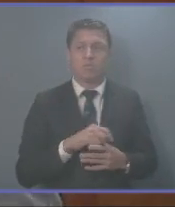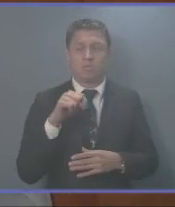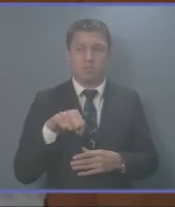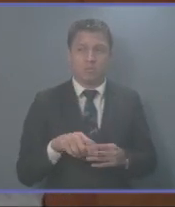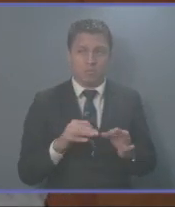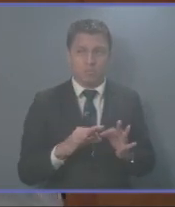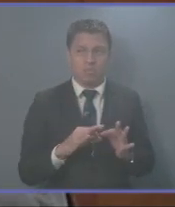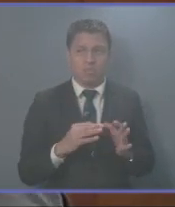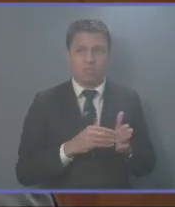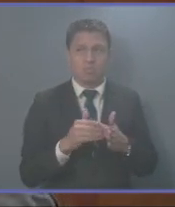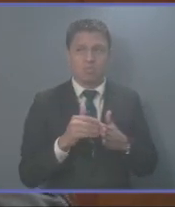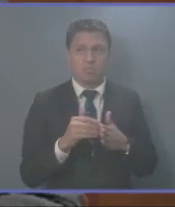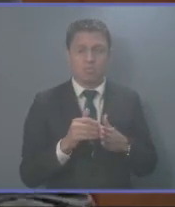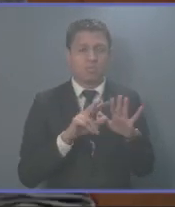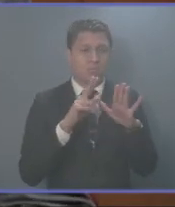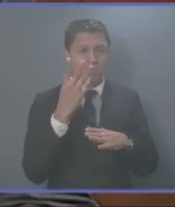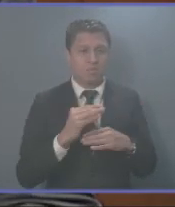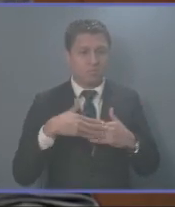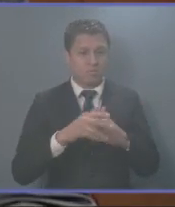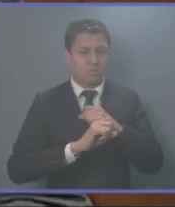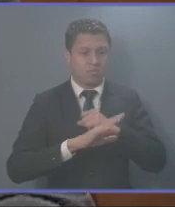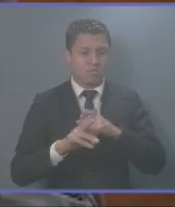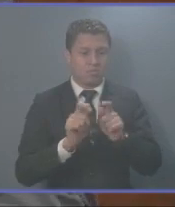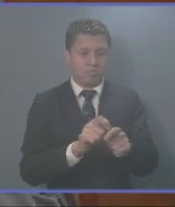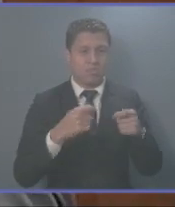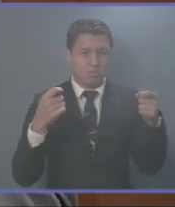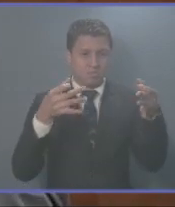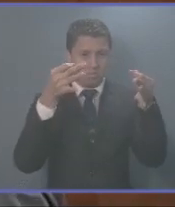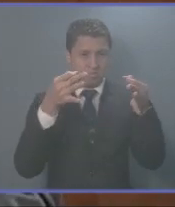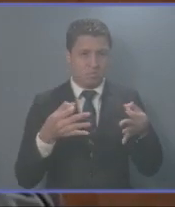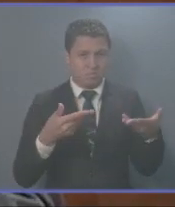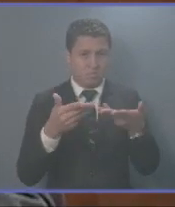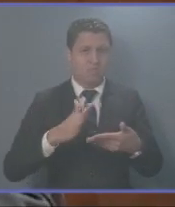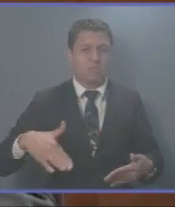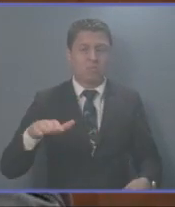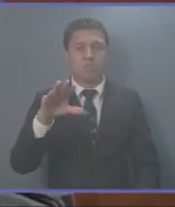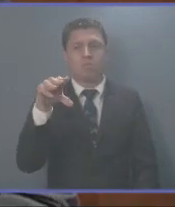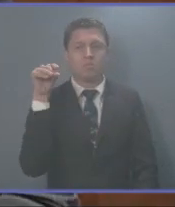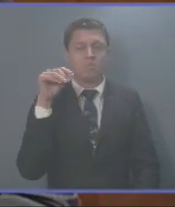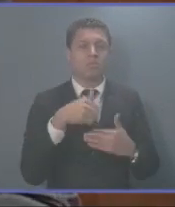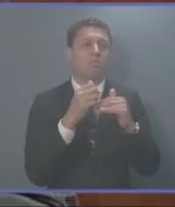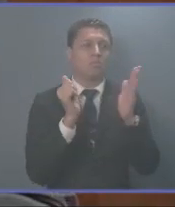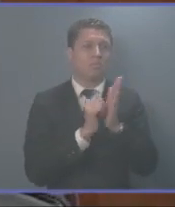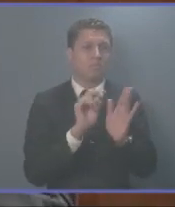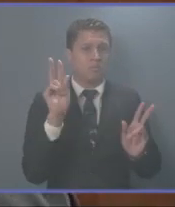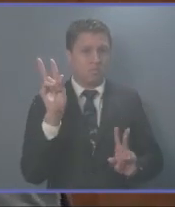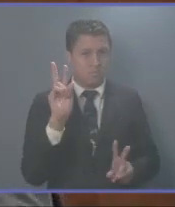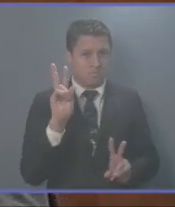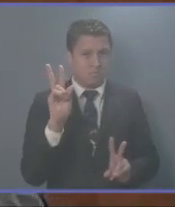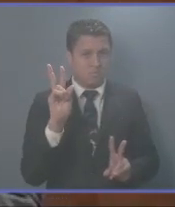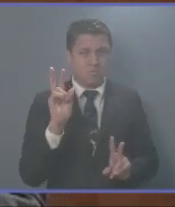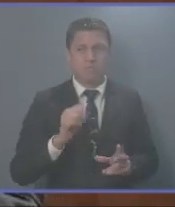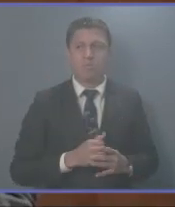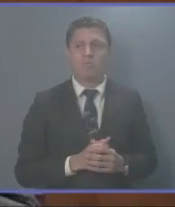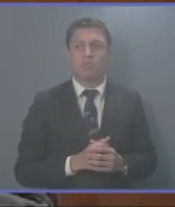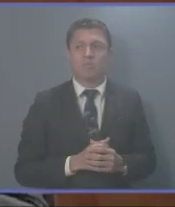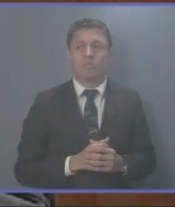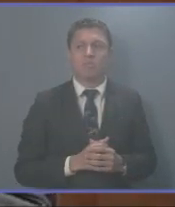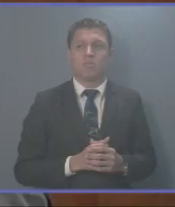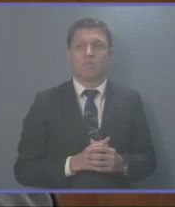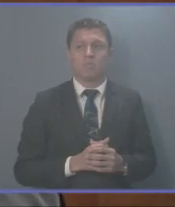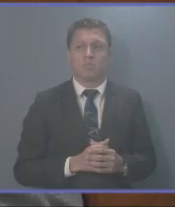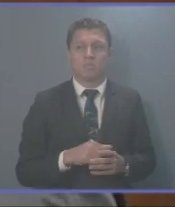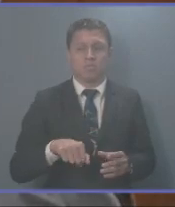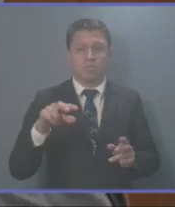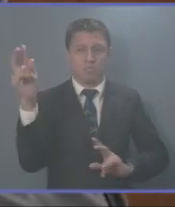presente decreto entrará en vigencia 8 días después de su publicación en el Diario Oficial, dado en el Salón Azul del Palacio Legislativo en